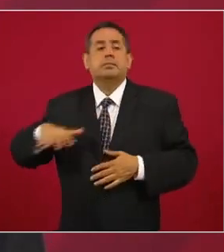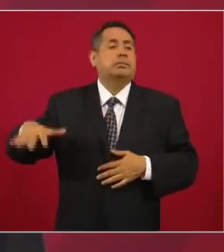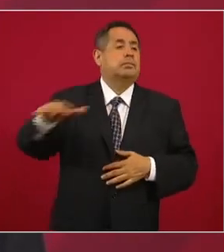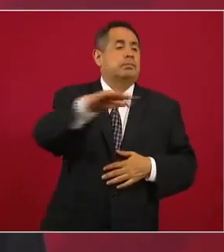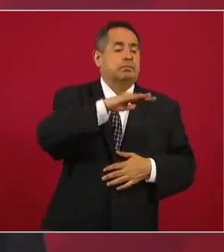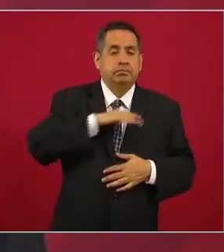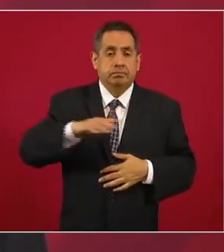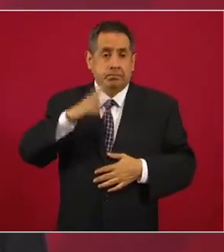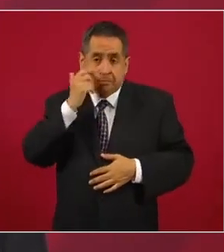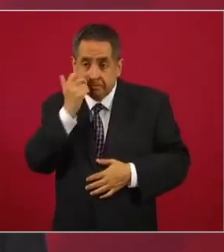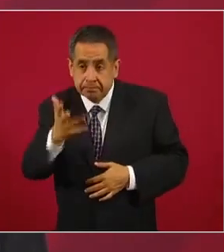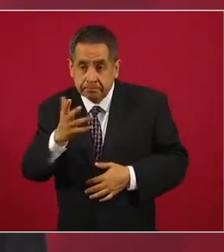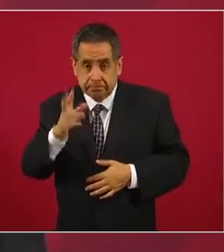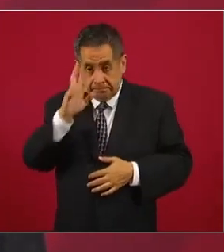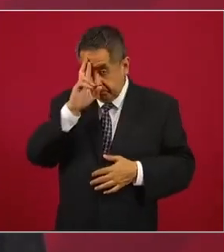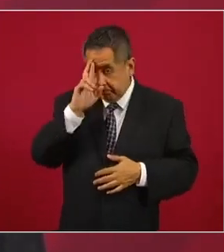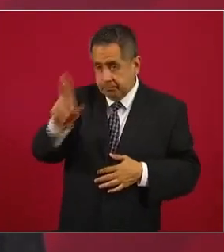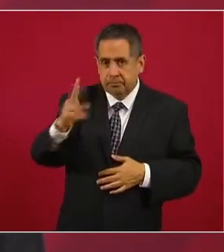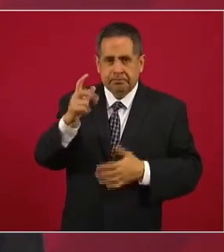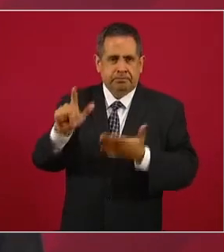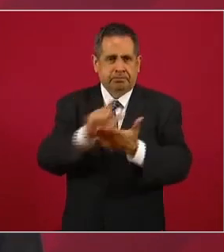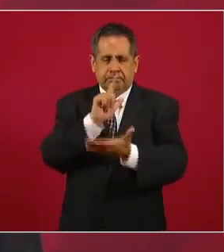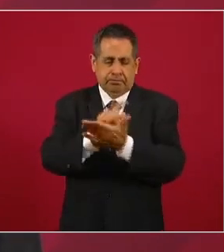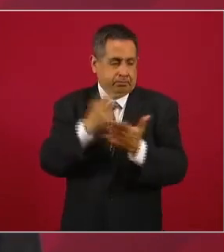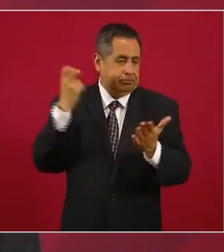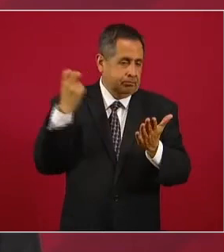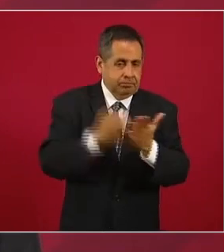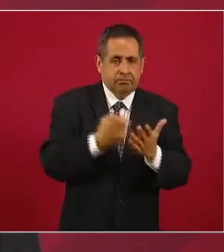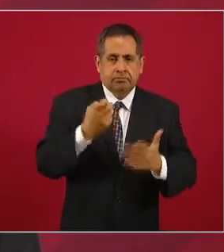respeto irrestricto de la legalidad.